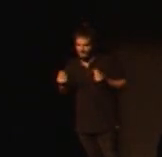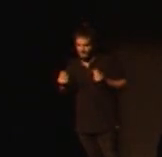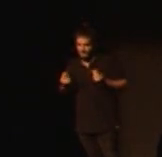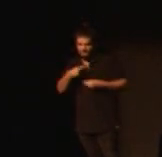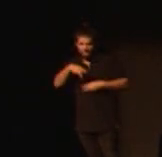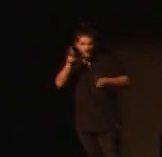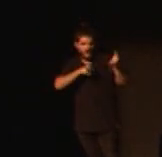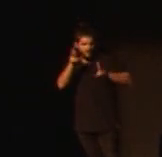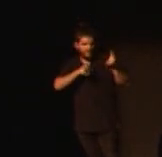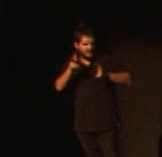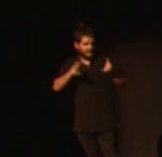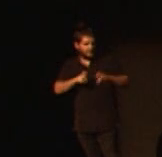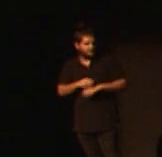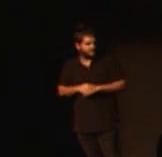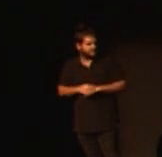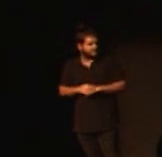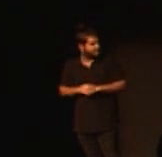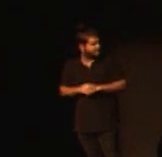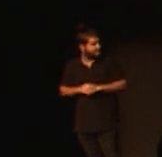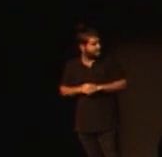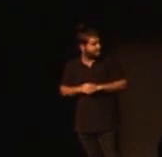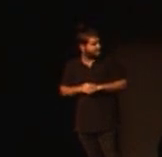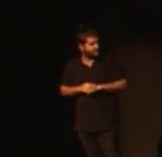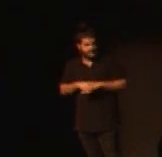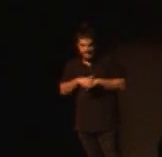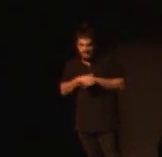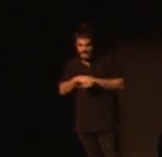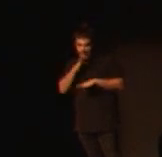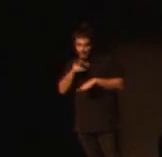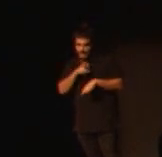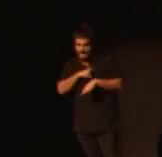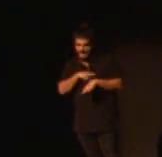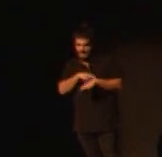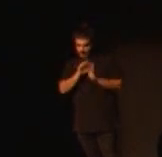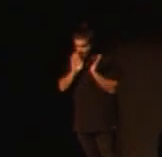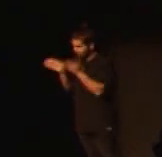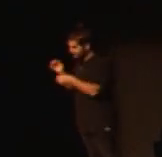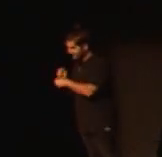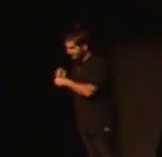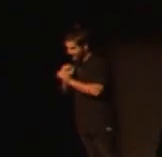aquí y que no me guardan demasiado rencor por el tiempo que les robo para dedicárselo a mi trabajo.